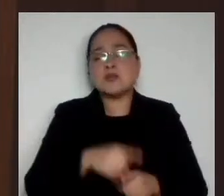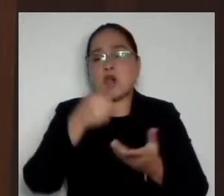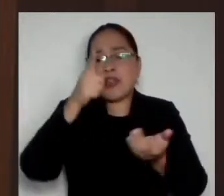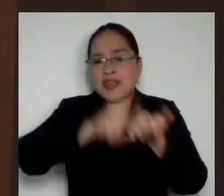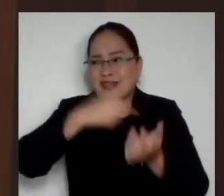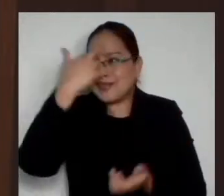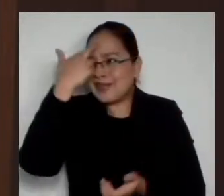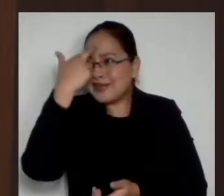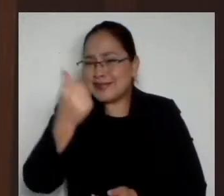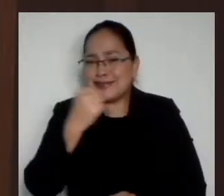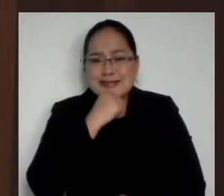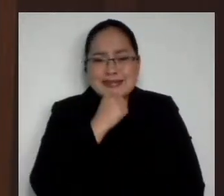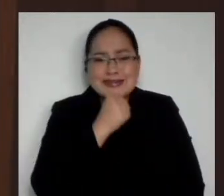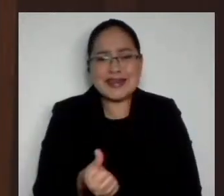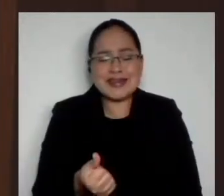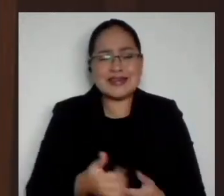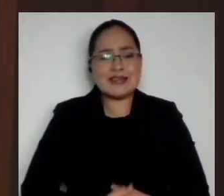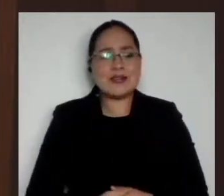sino